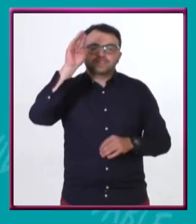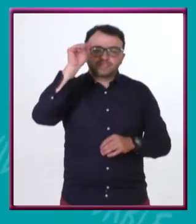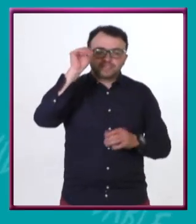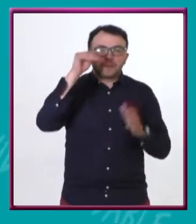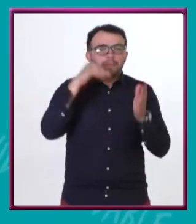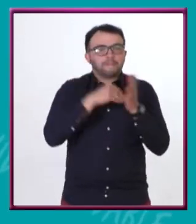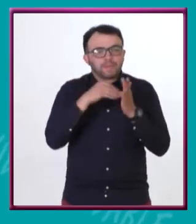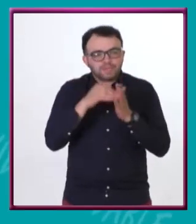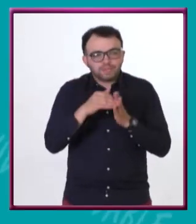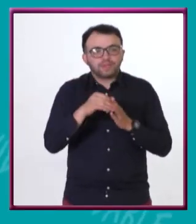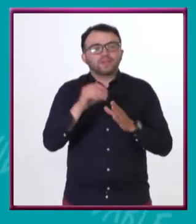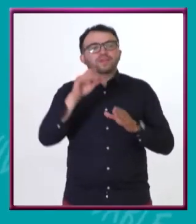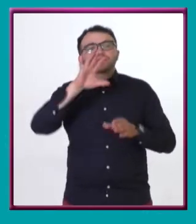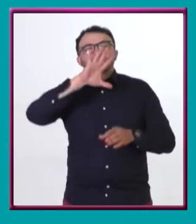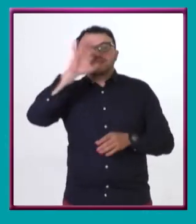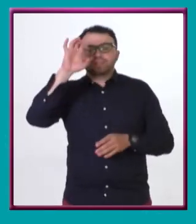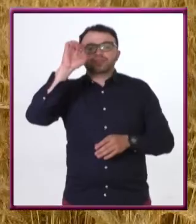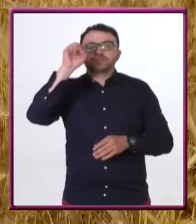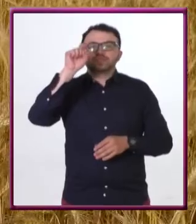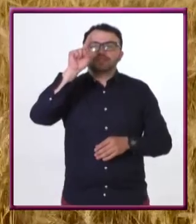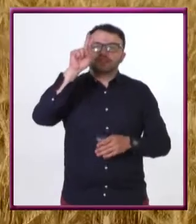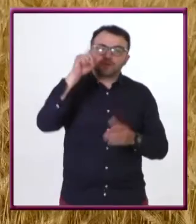73.709.551.615 granos de trigo.